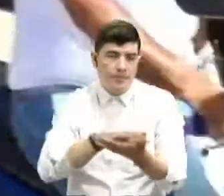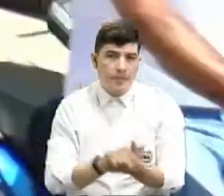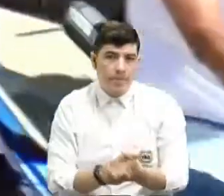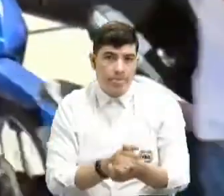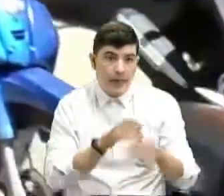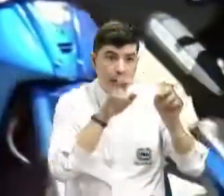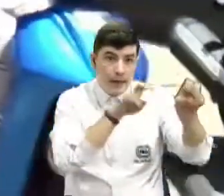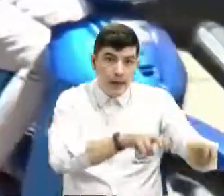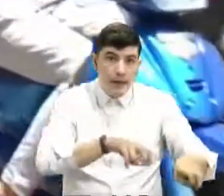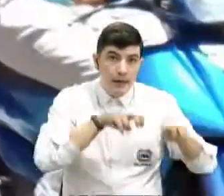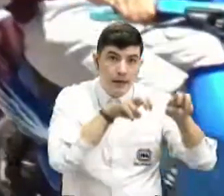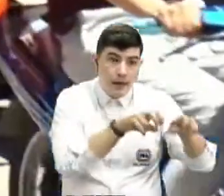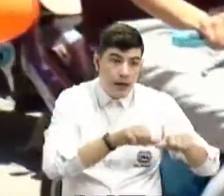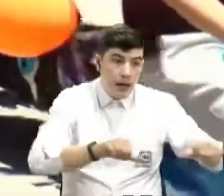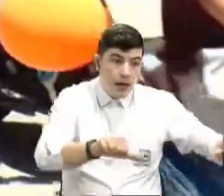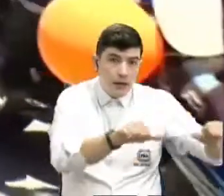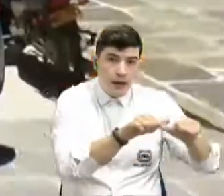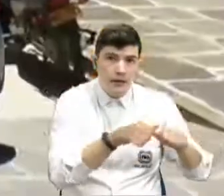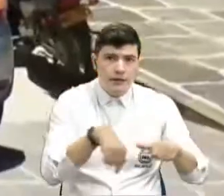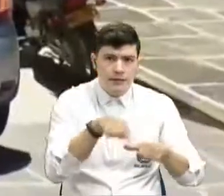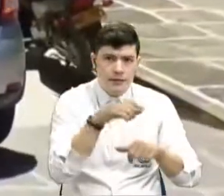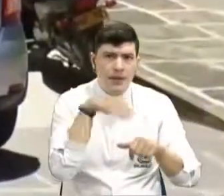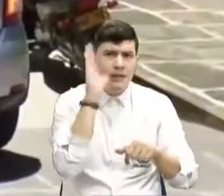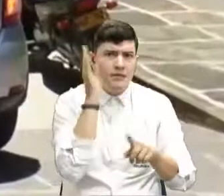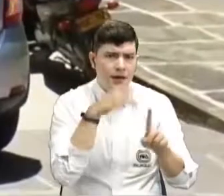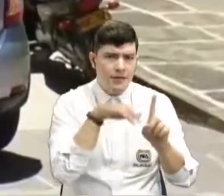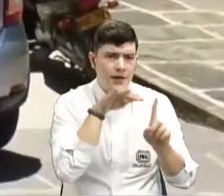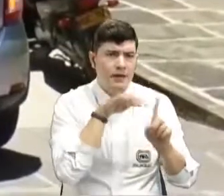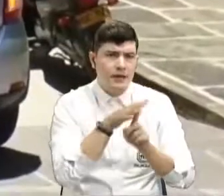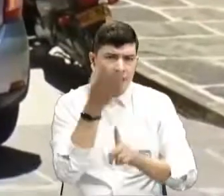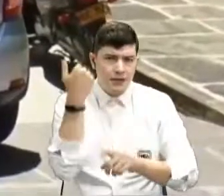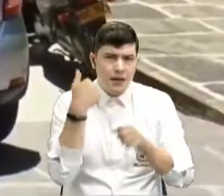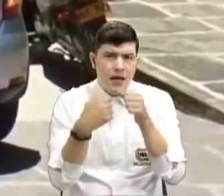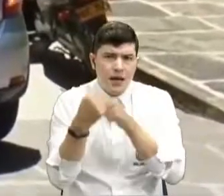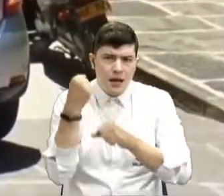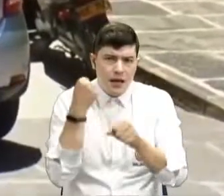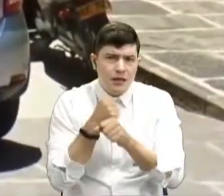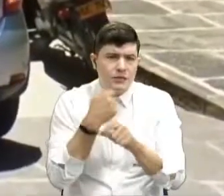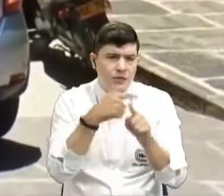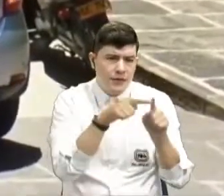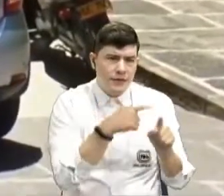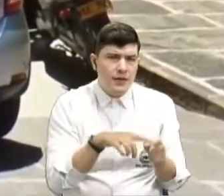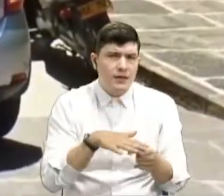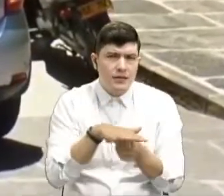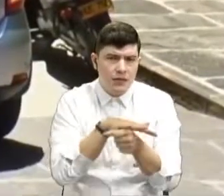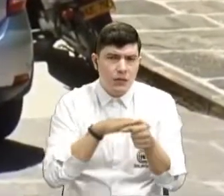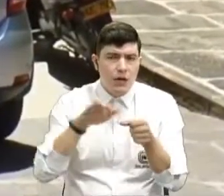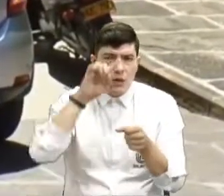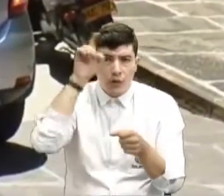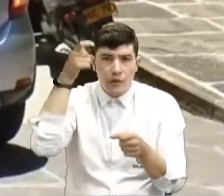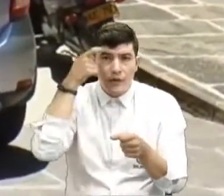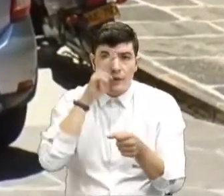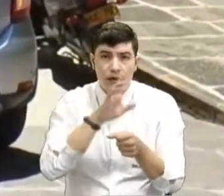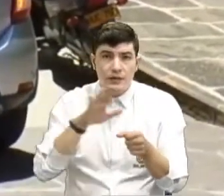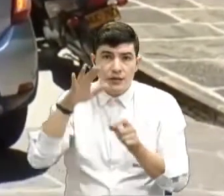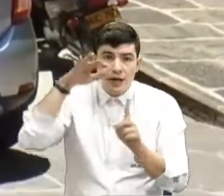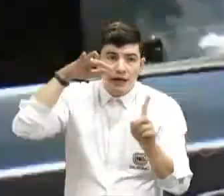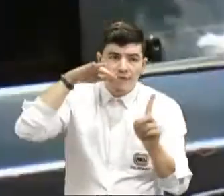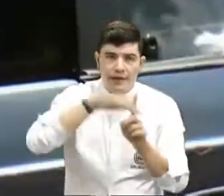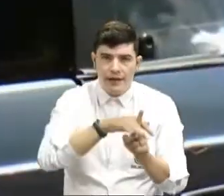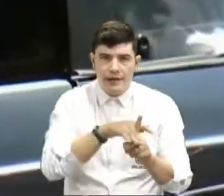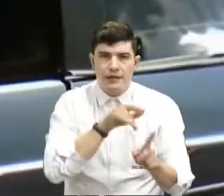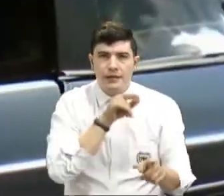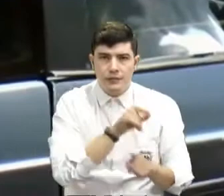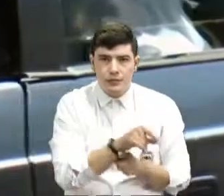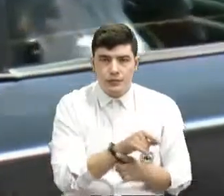más afectados desde hace varias décadas, debido a diferentes situaciones que llevó a este importante renglón de la economía a unirse a